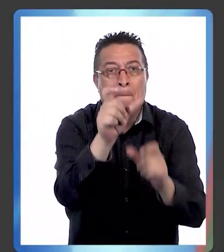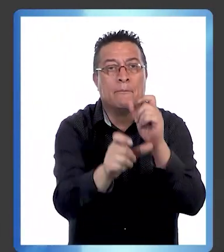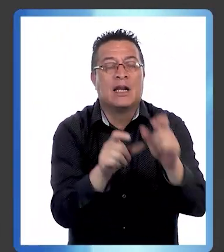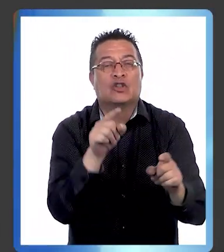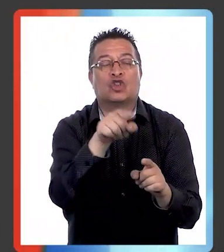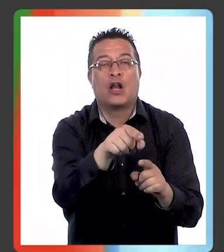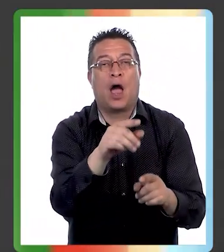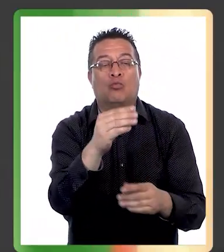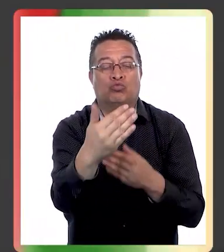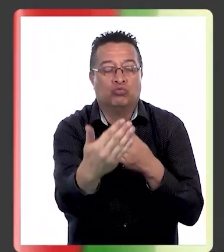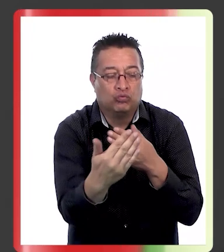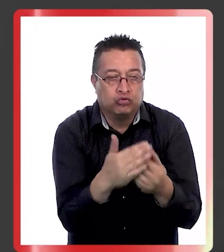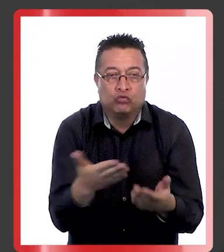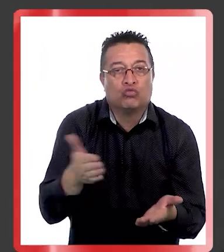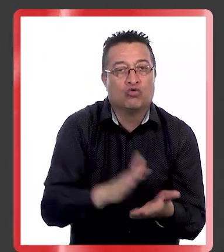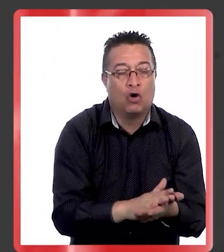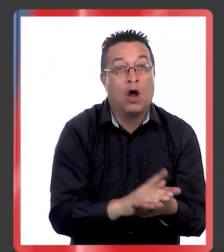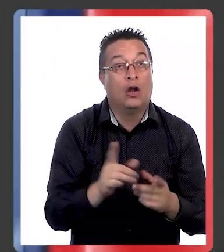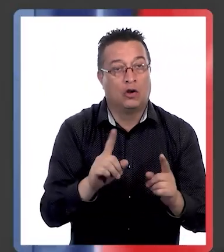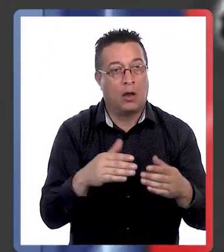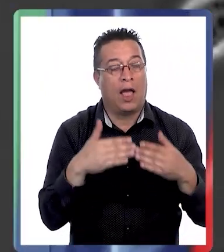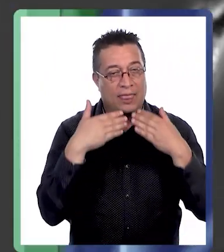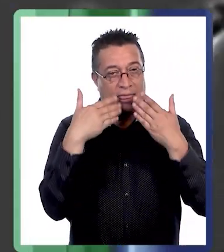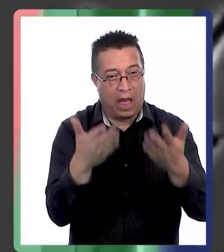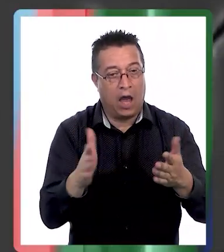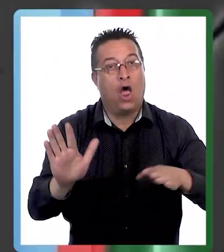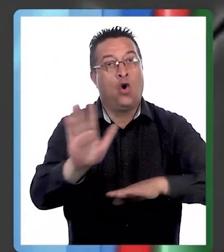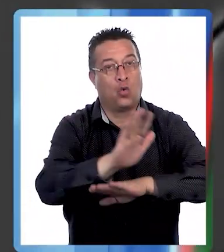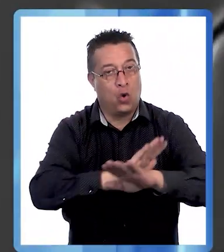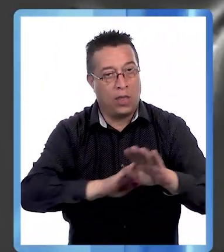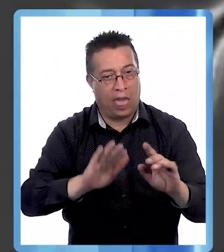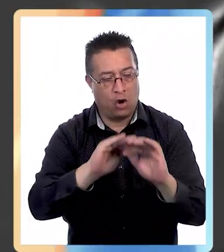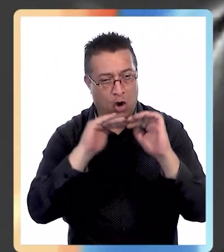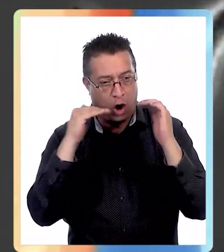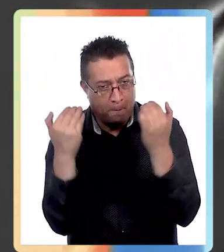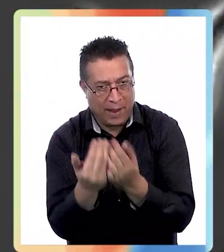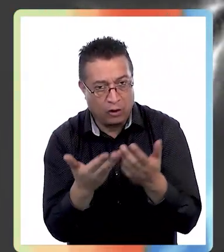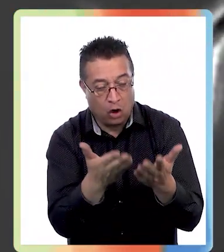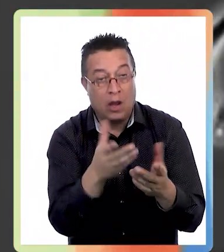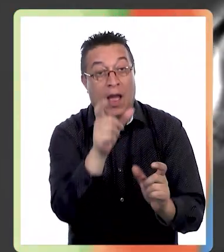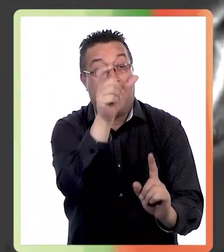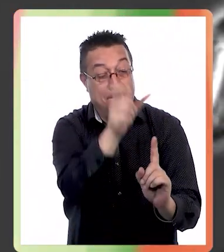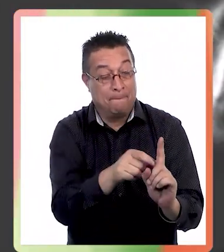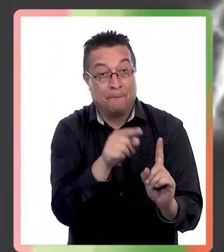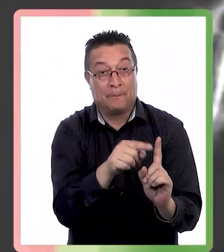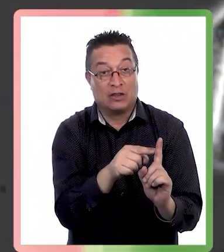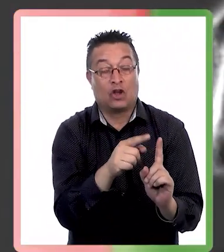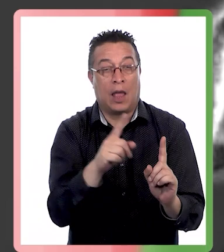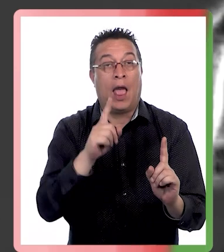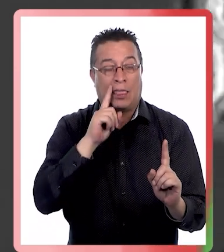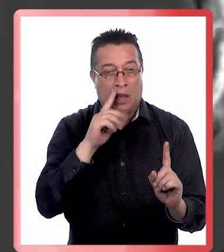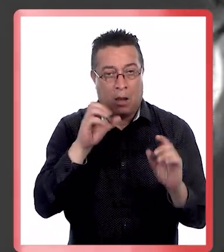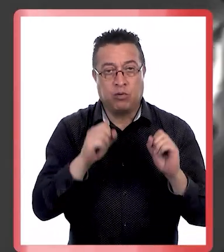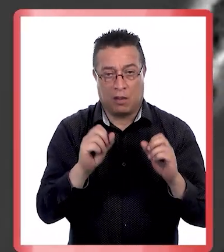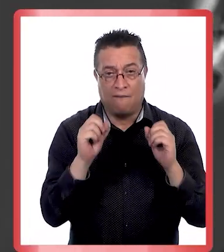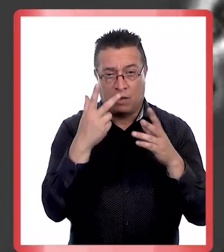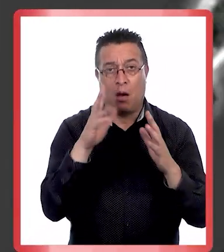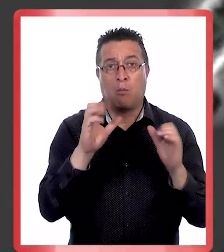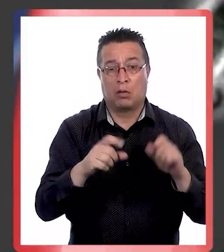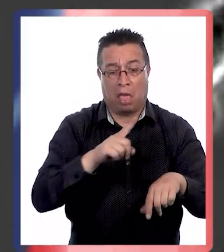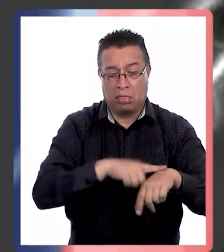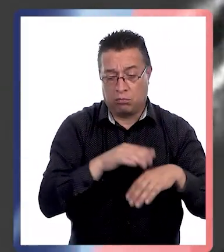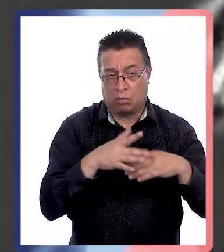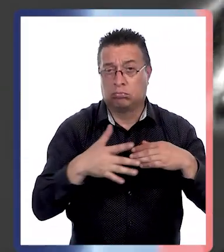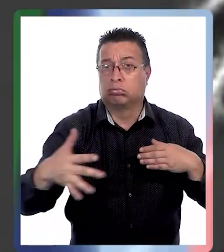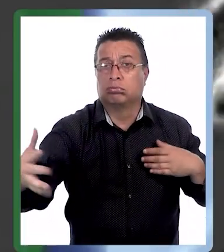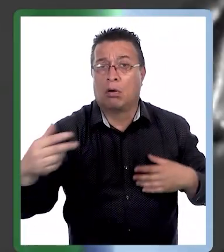terminales, sino que ofrecer cuidados paliativos a un paciente que todavía tenía una buena sobrevida, que le quedaba un tiempo de